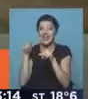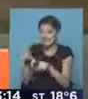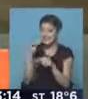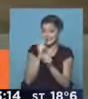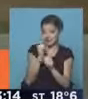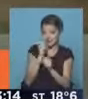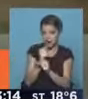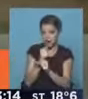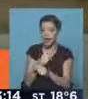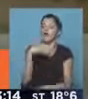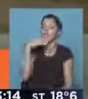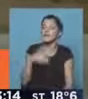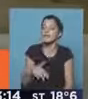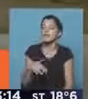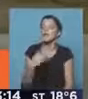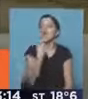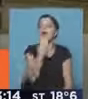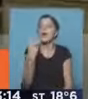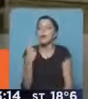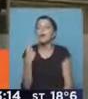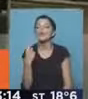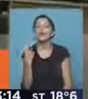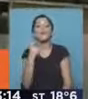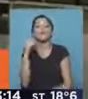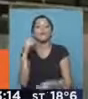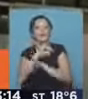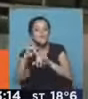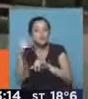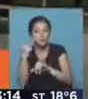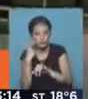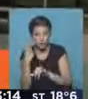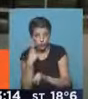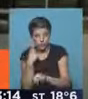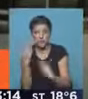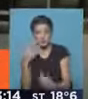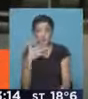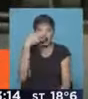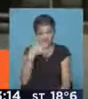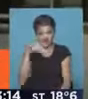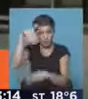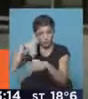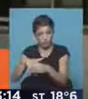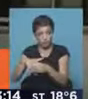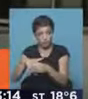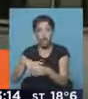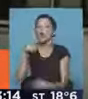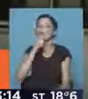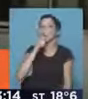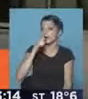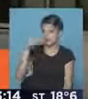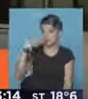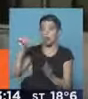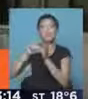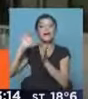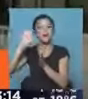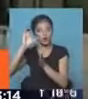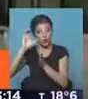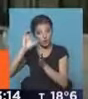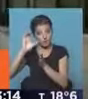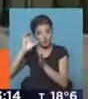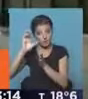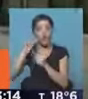todos nosotros, la distinta información que manejamos para decidir las cuestiones, los distintos motivos para el caso colombiano que habría para apoyar alguna